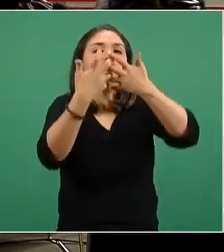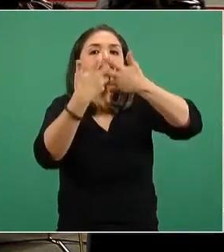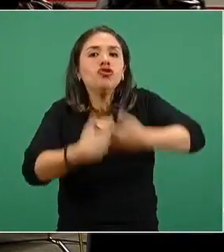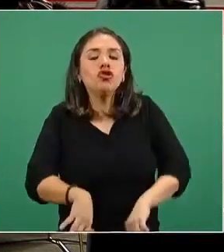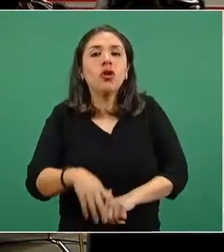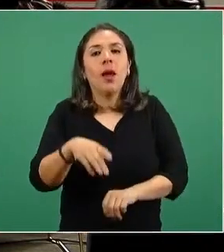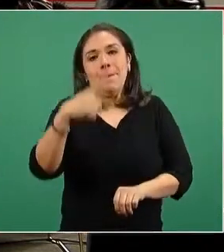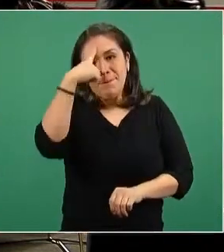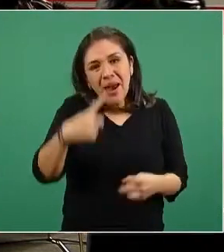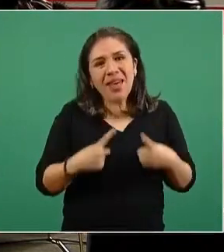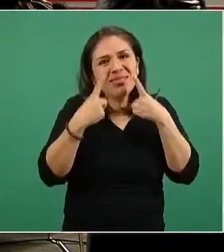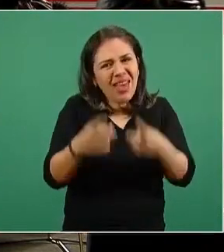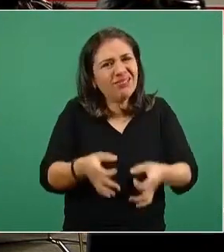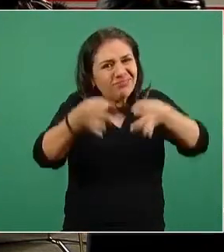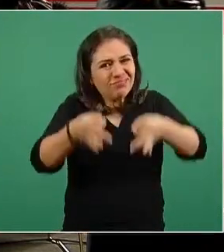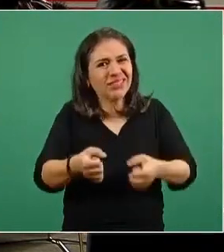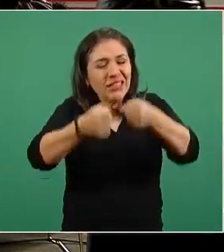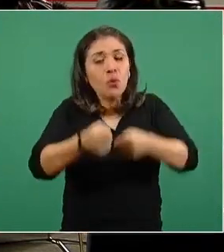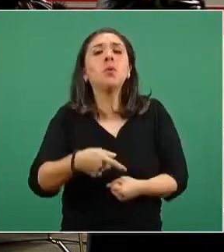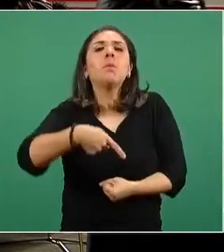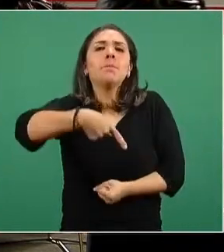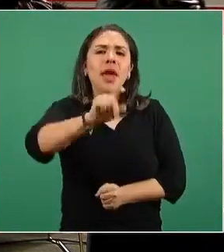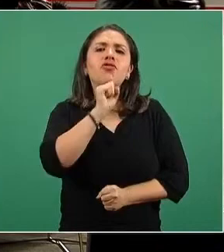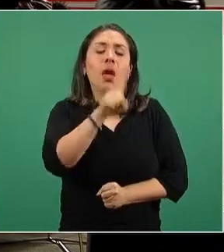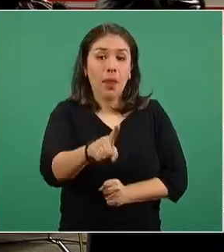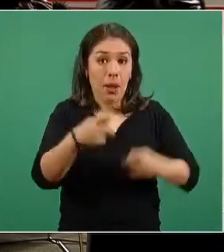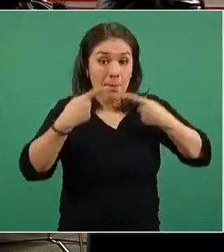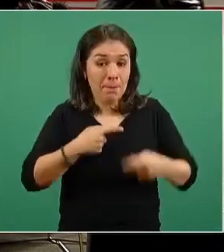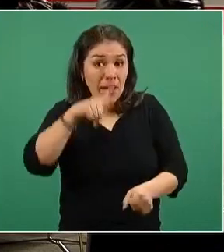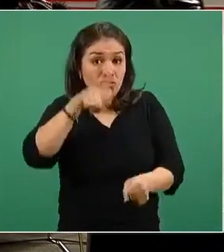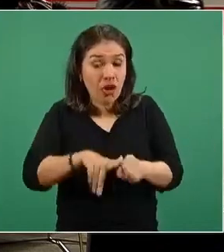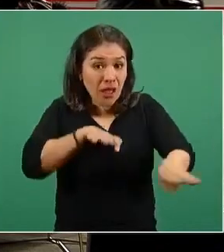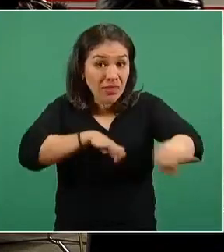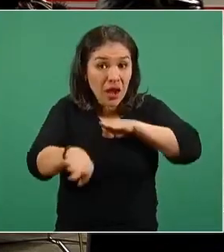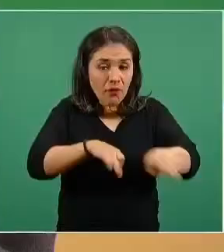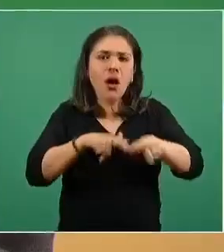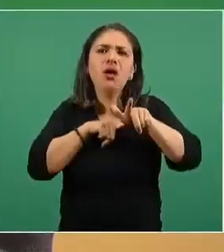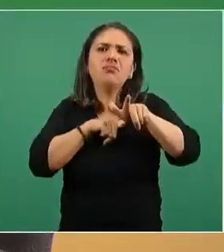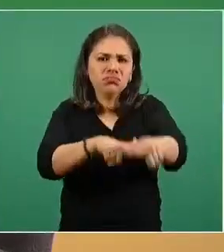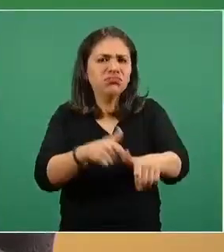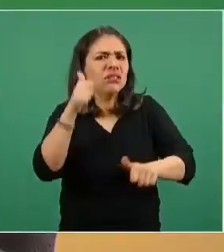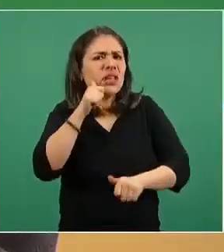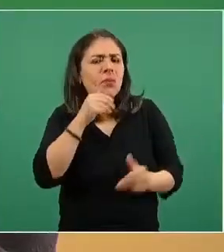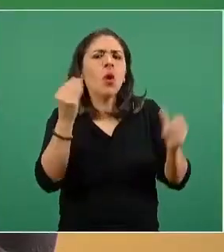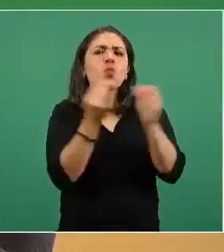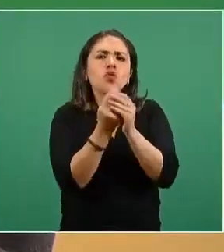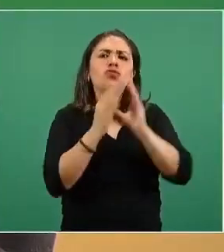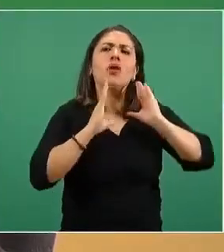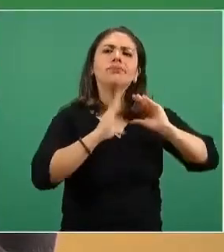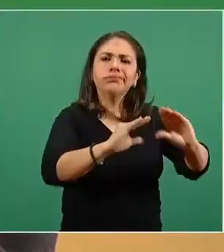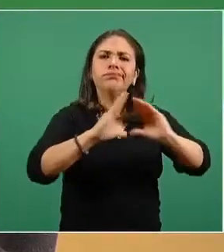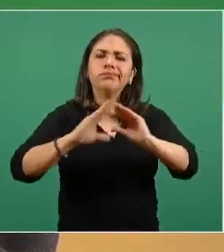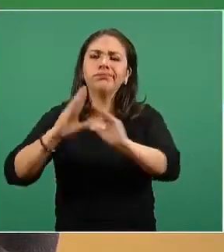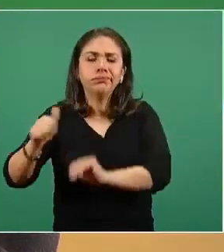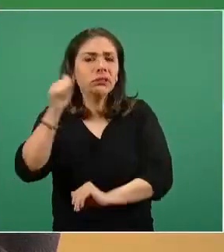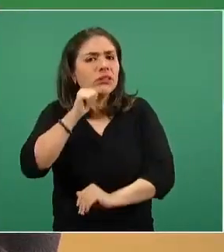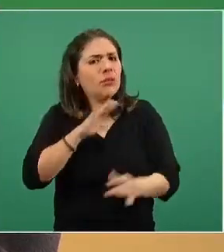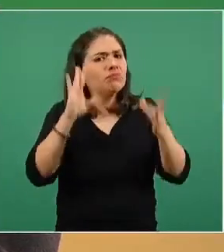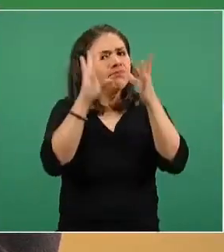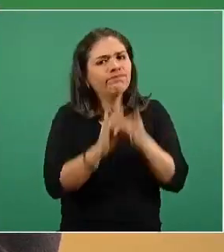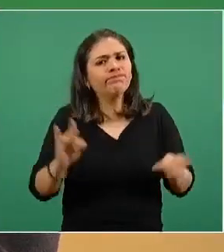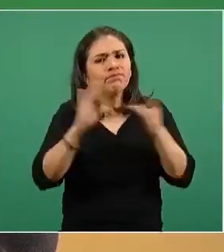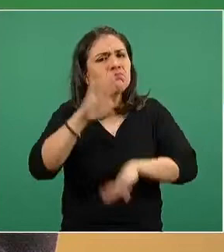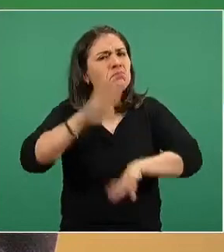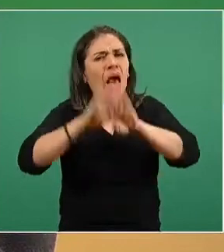de garantía, pero desde luego el personal continuamente está siendo capacitado y el mensaje es explícito y el